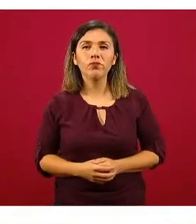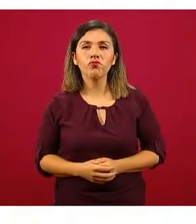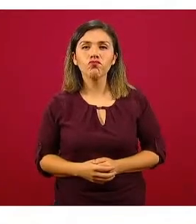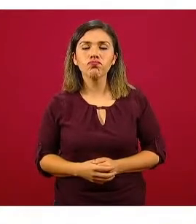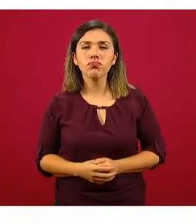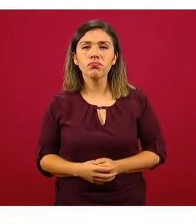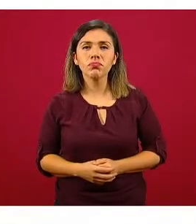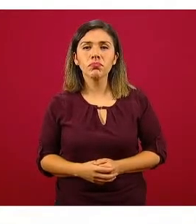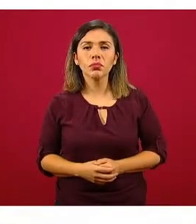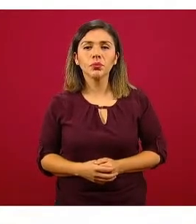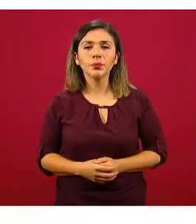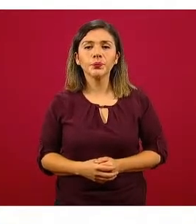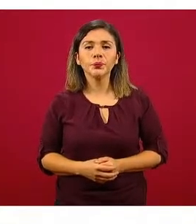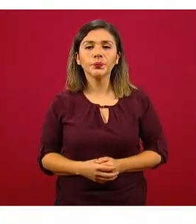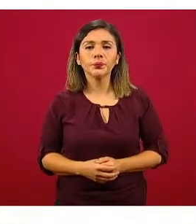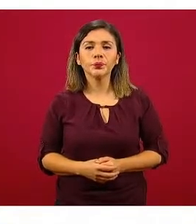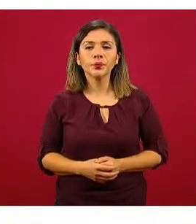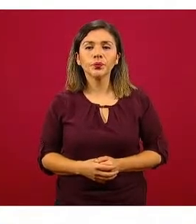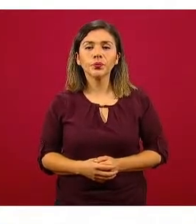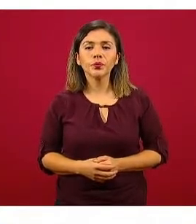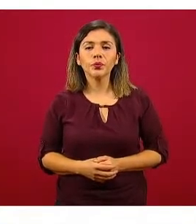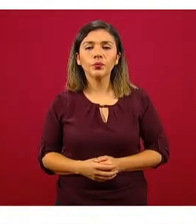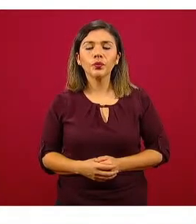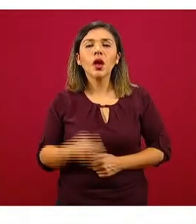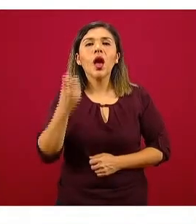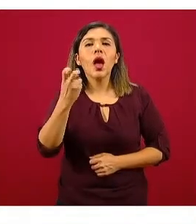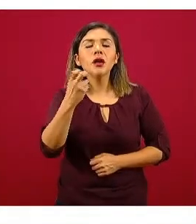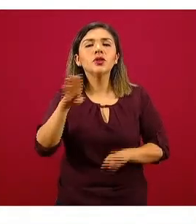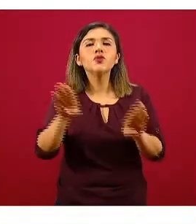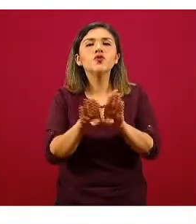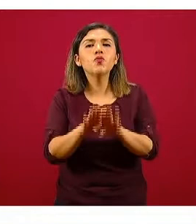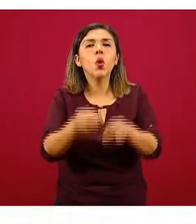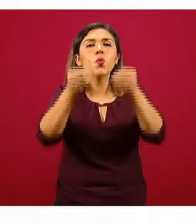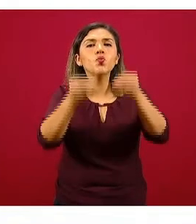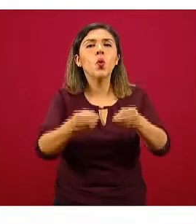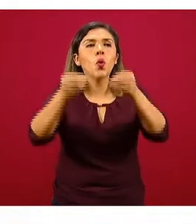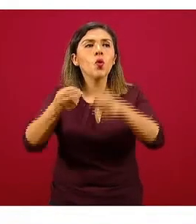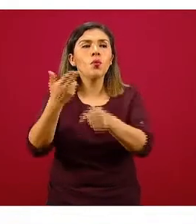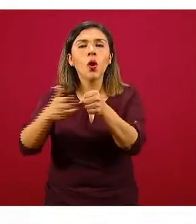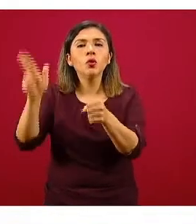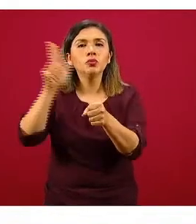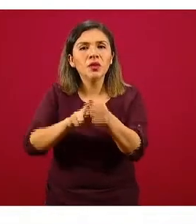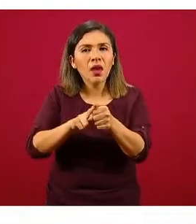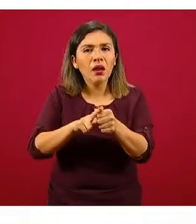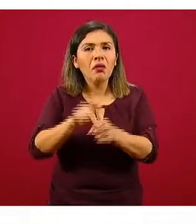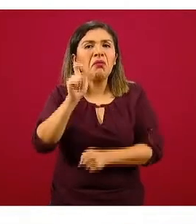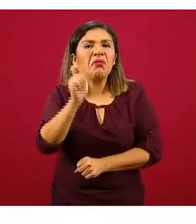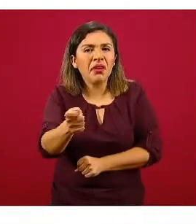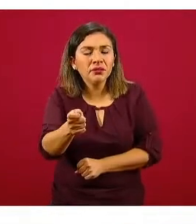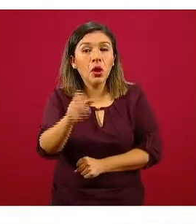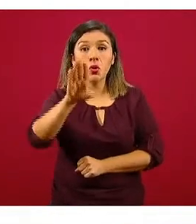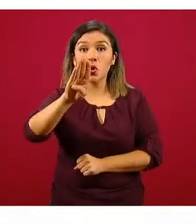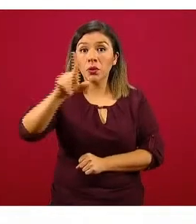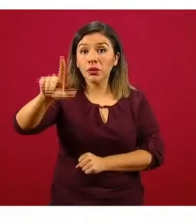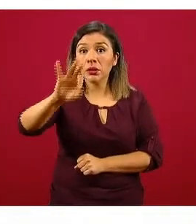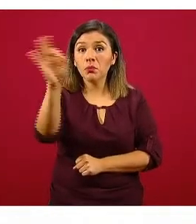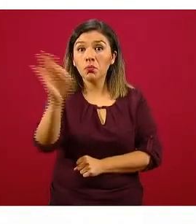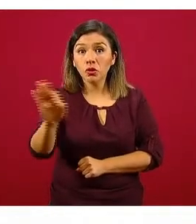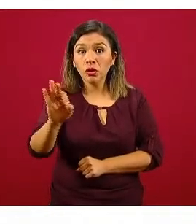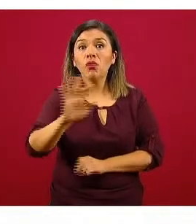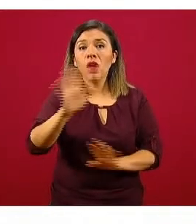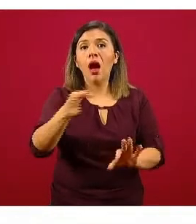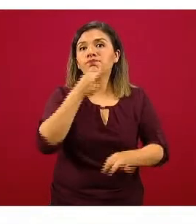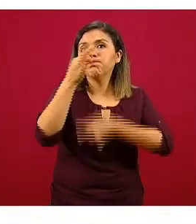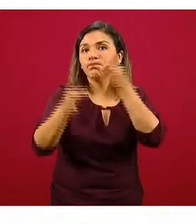siguiente diapositiva la disponibilidad y ocupación hospitalaria. 97% la tasa de